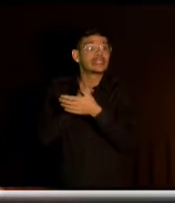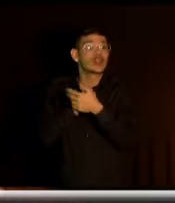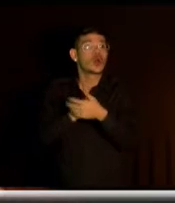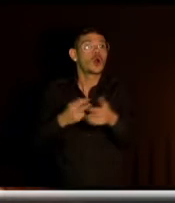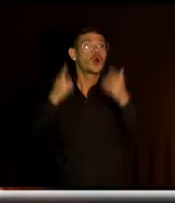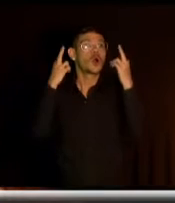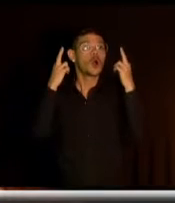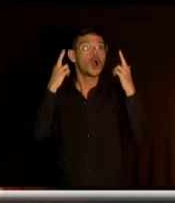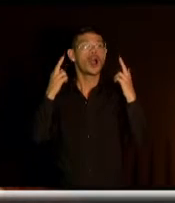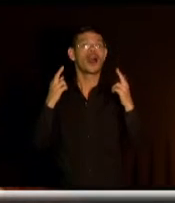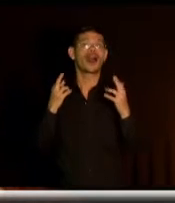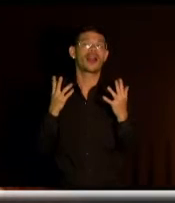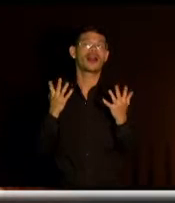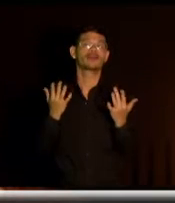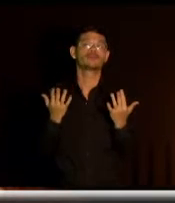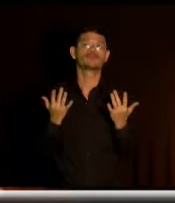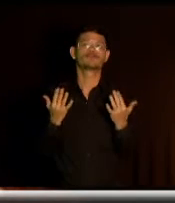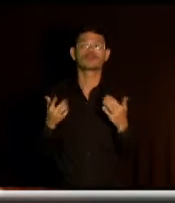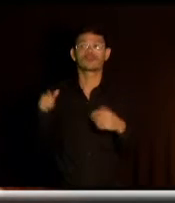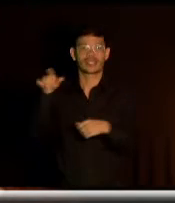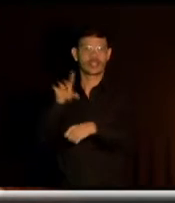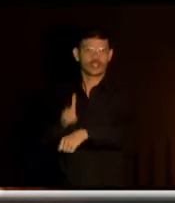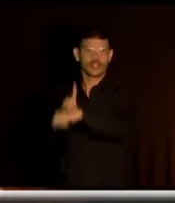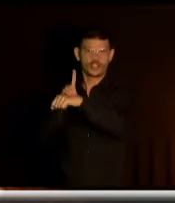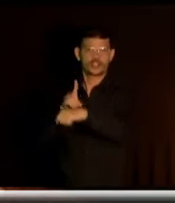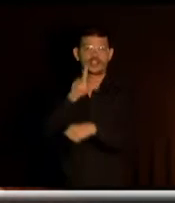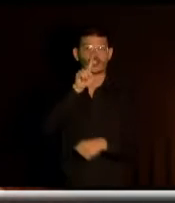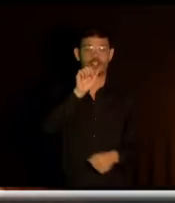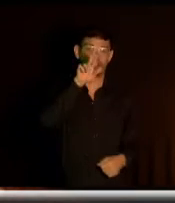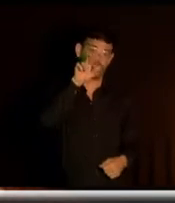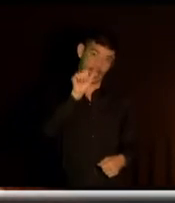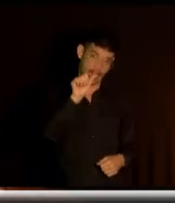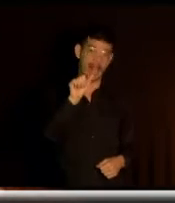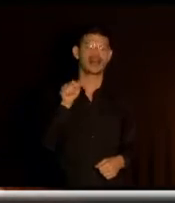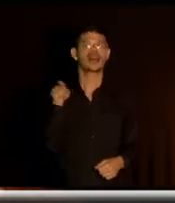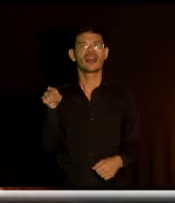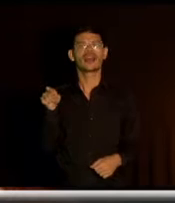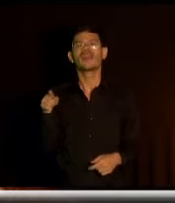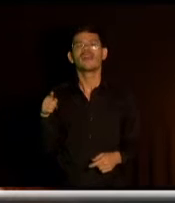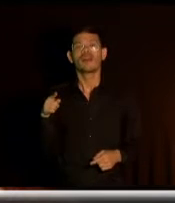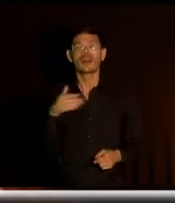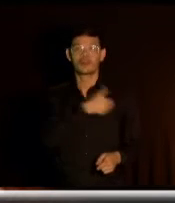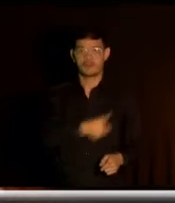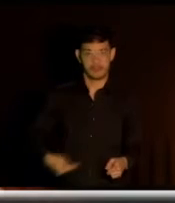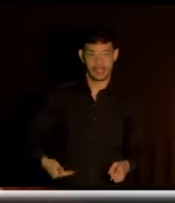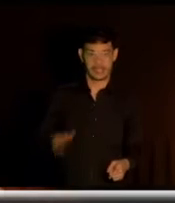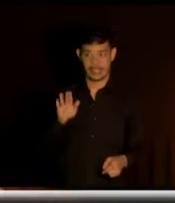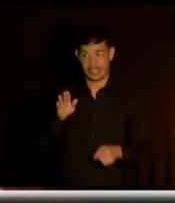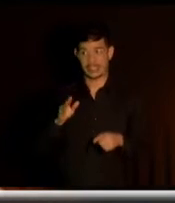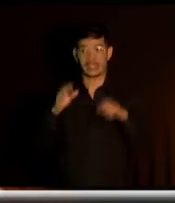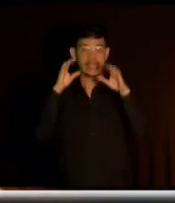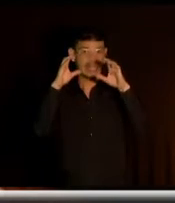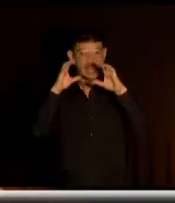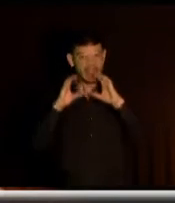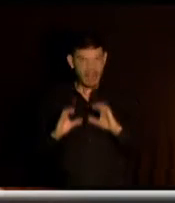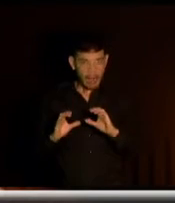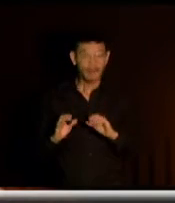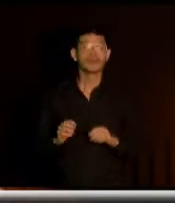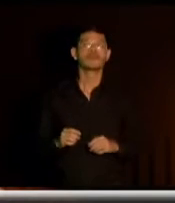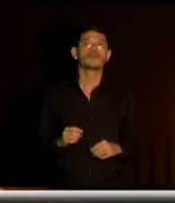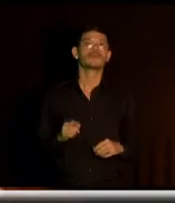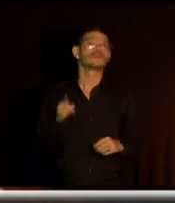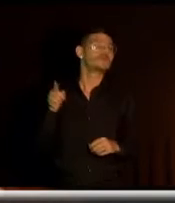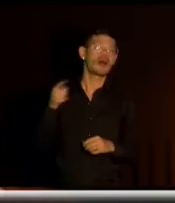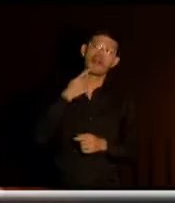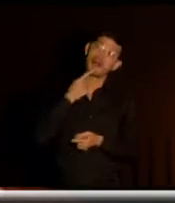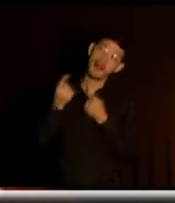de hablar con el doctor Lara, que es el presidente de la Cámara, para ver